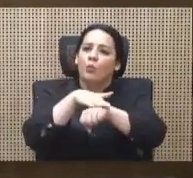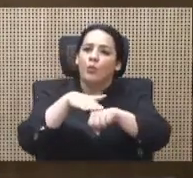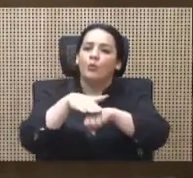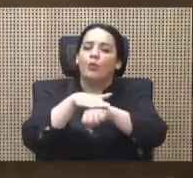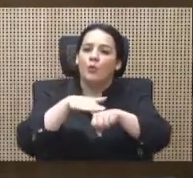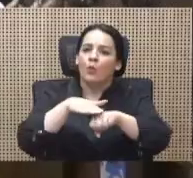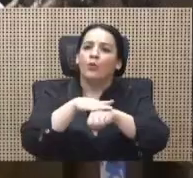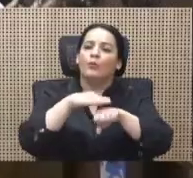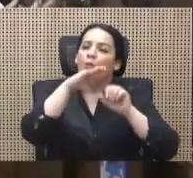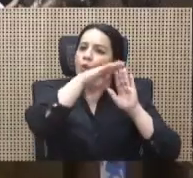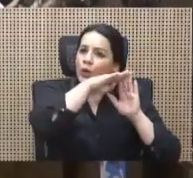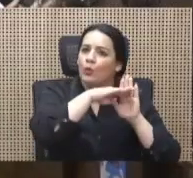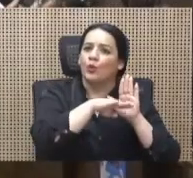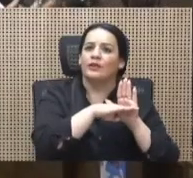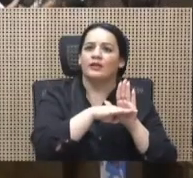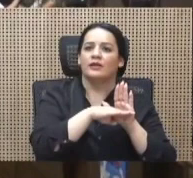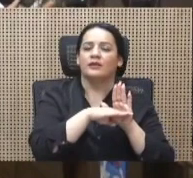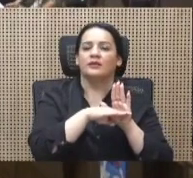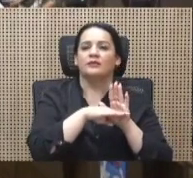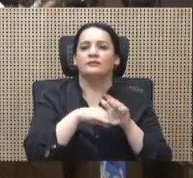el orden.